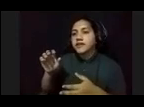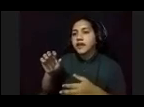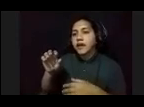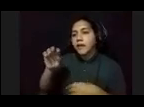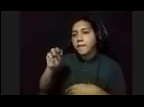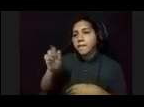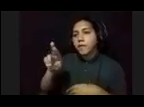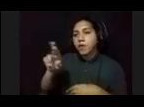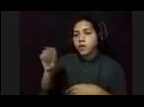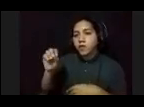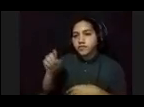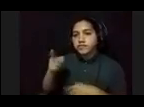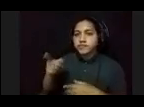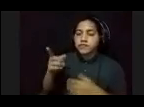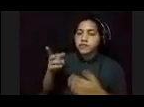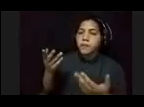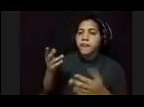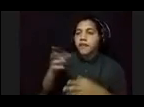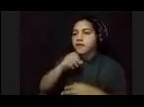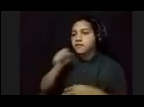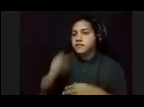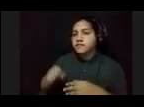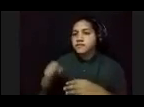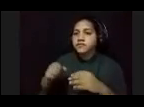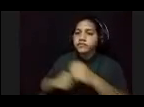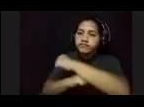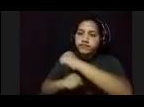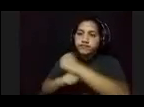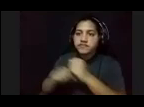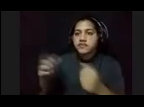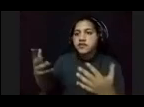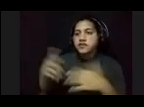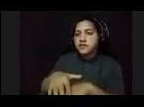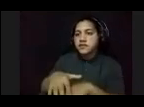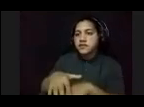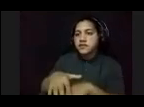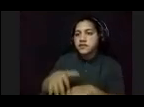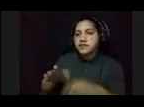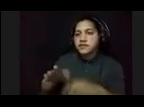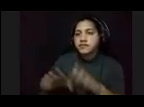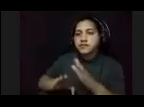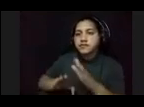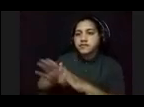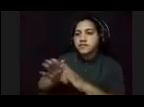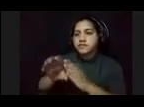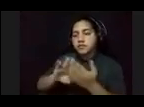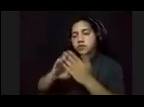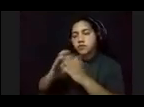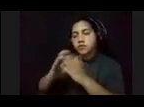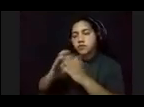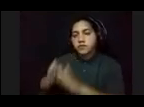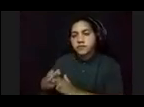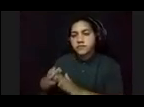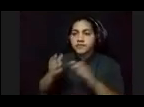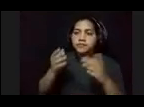antiguo fortín o rebellín, cuyas ruinas han sido incorporadas al desarrollo de la comunidad. Su